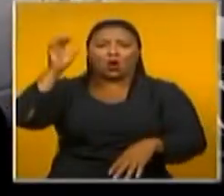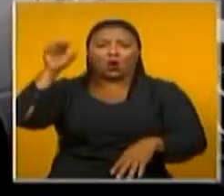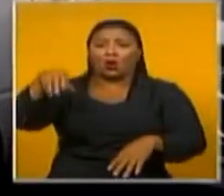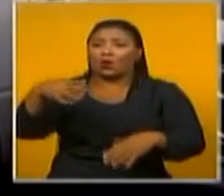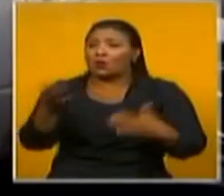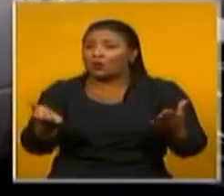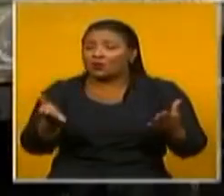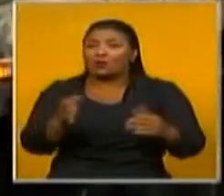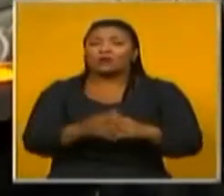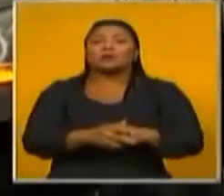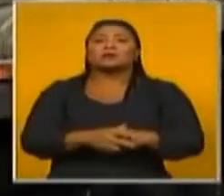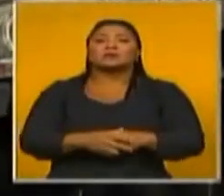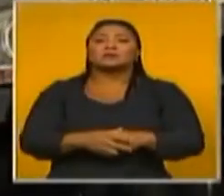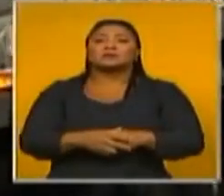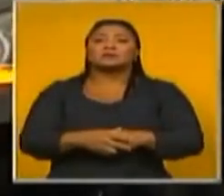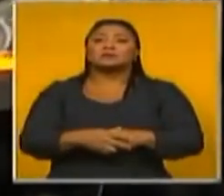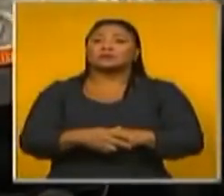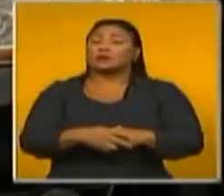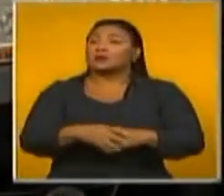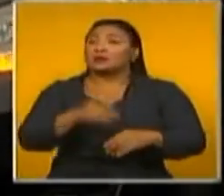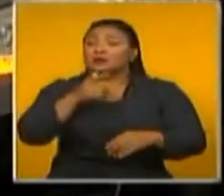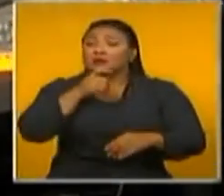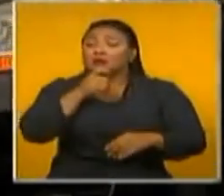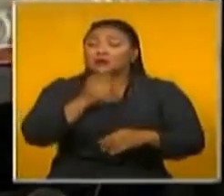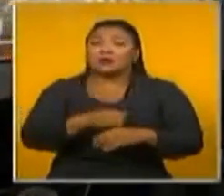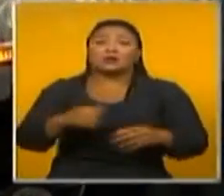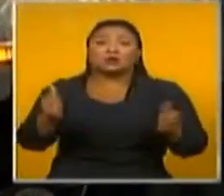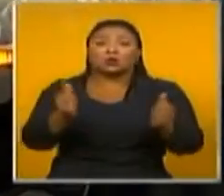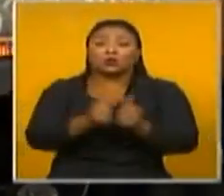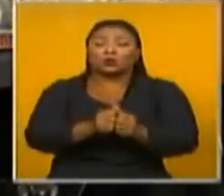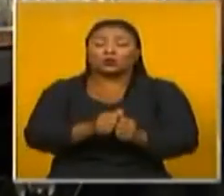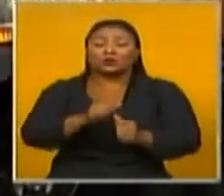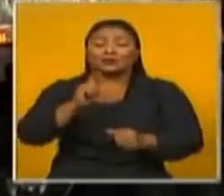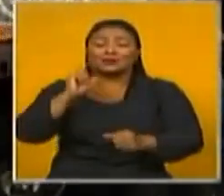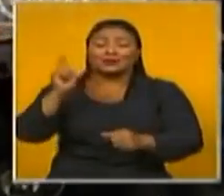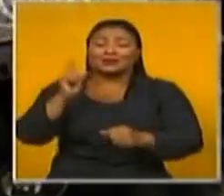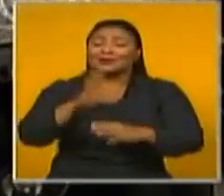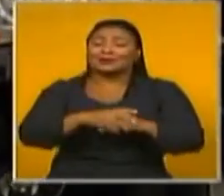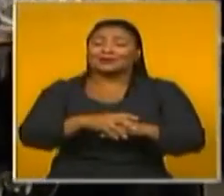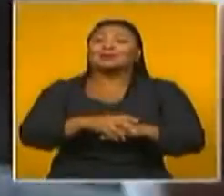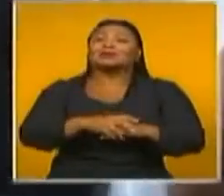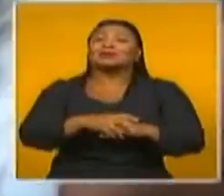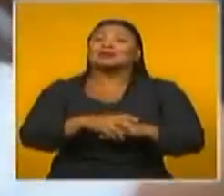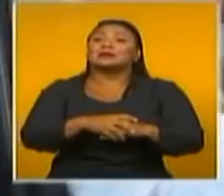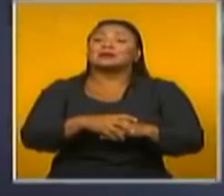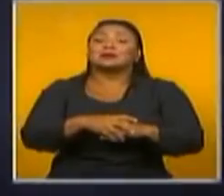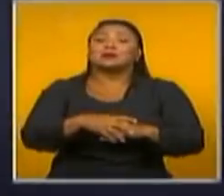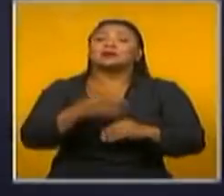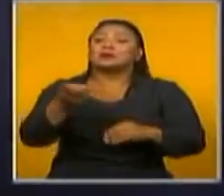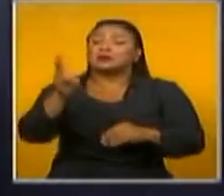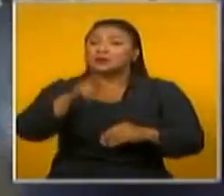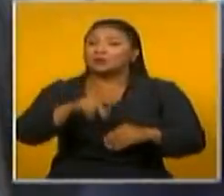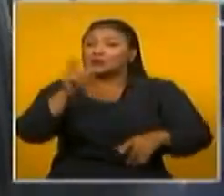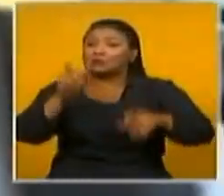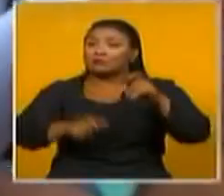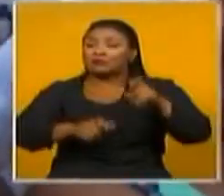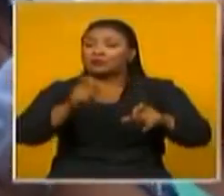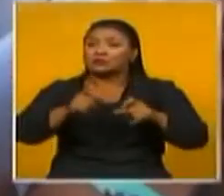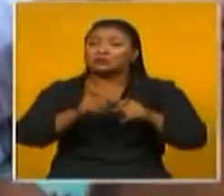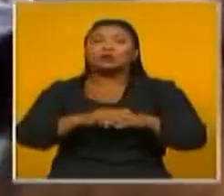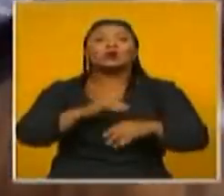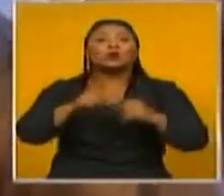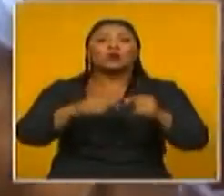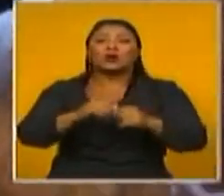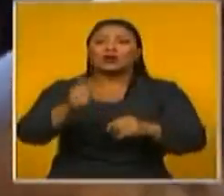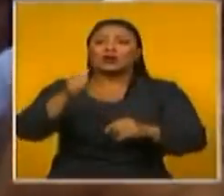consulta popular mañosa. Entre quienes acompañaron al líder de la Revolución Ciudadana, también estuvieron personas que durante sus 10